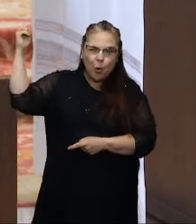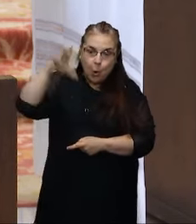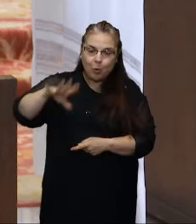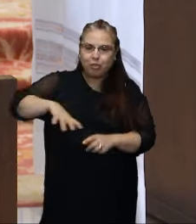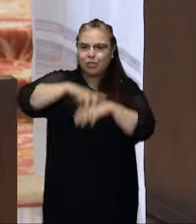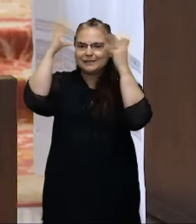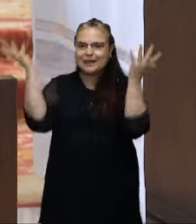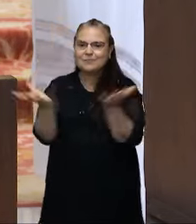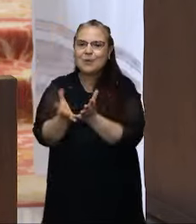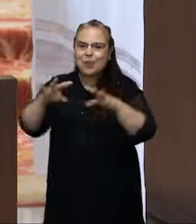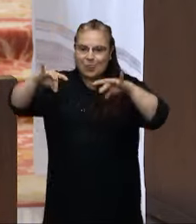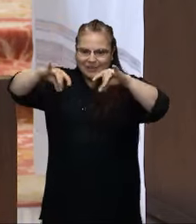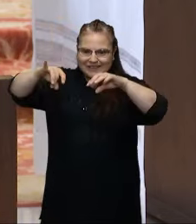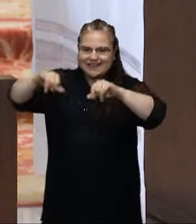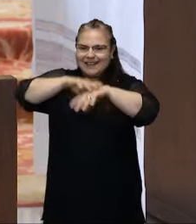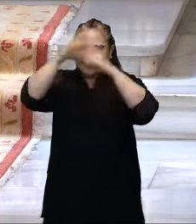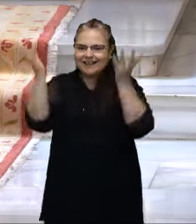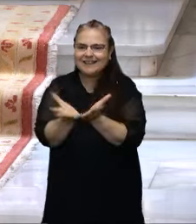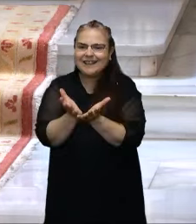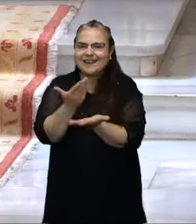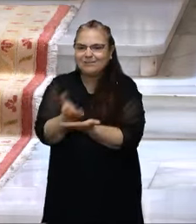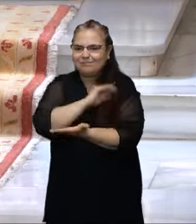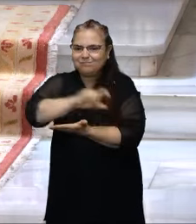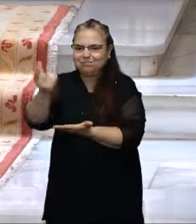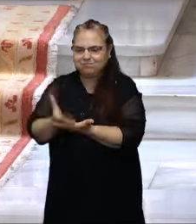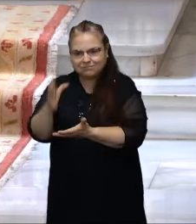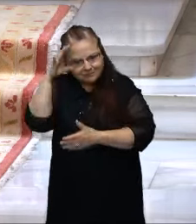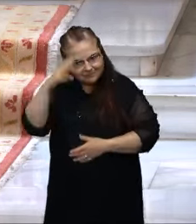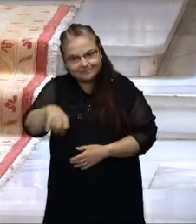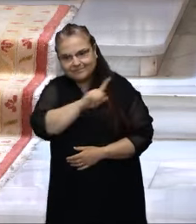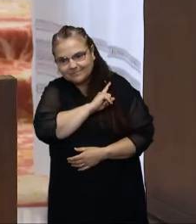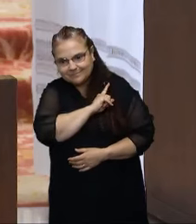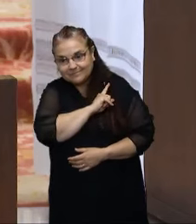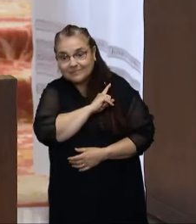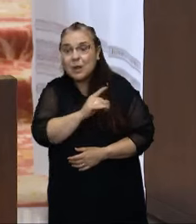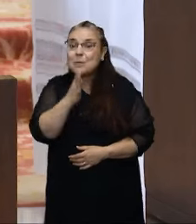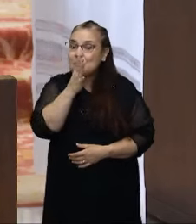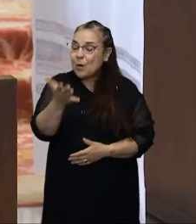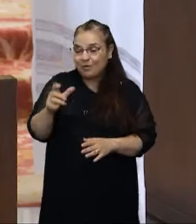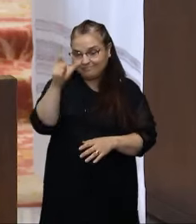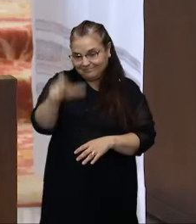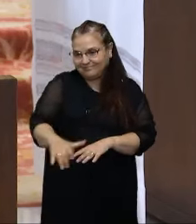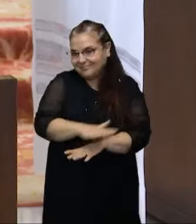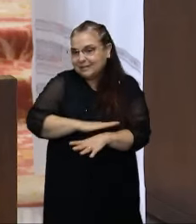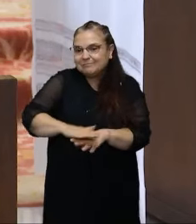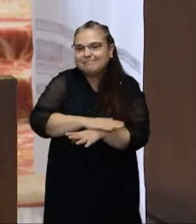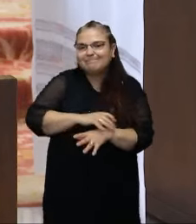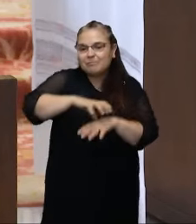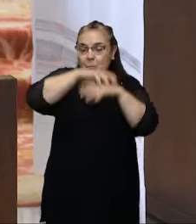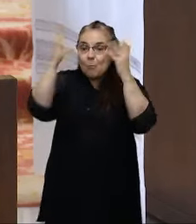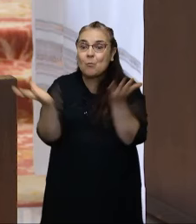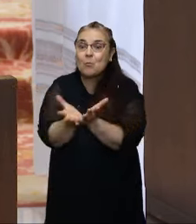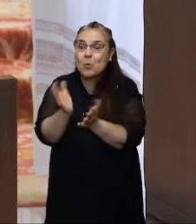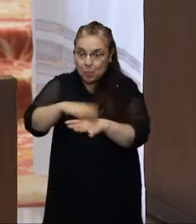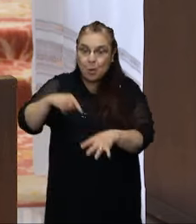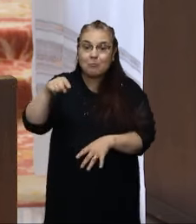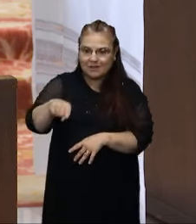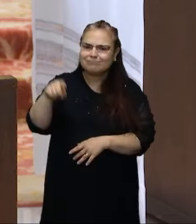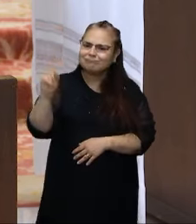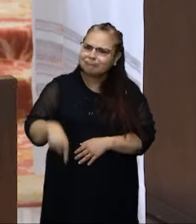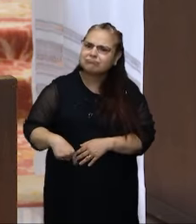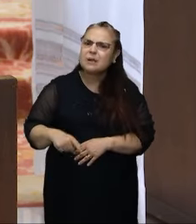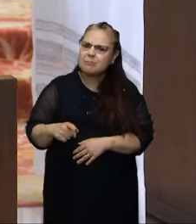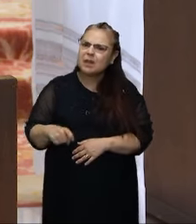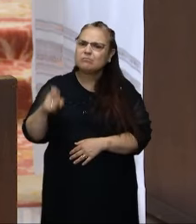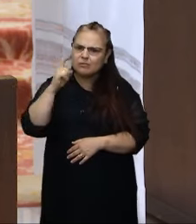y sal de la tierra, roguemos al Señor. Te rogamos, óyenos. Por los gobernantes del mundo, para que también ellos reconozcan